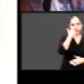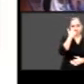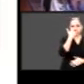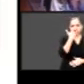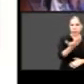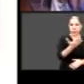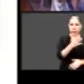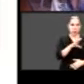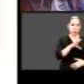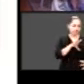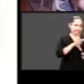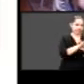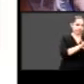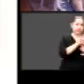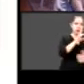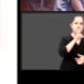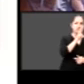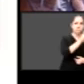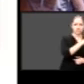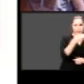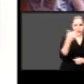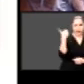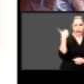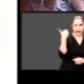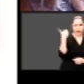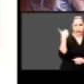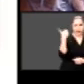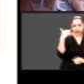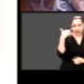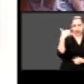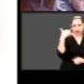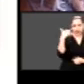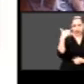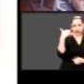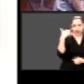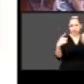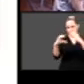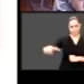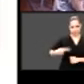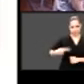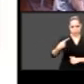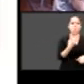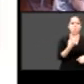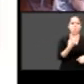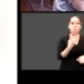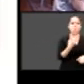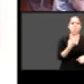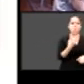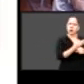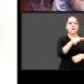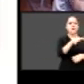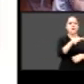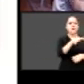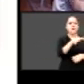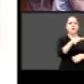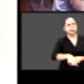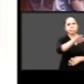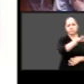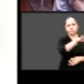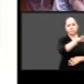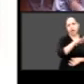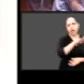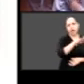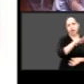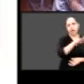nos hacían acerca de cuántos niños están atendidos en educación inicial en